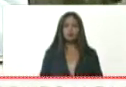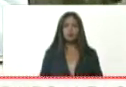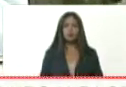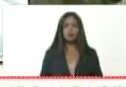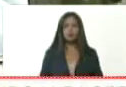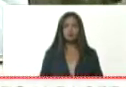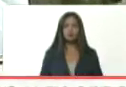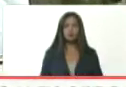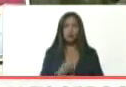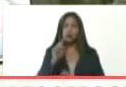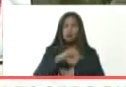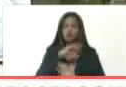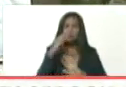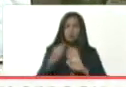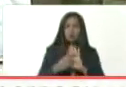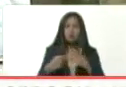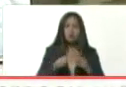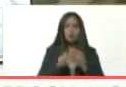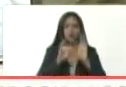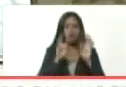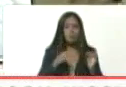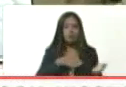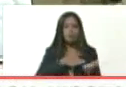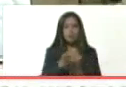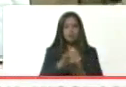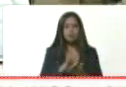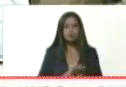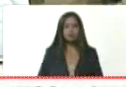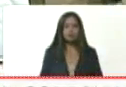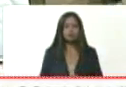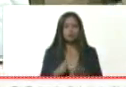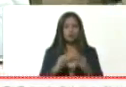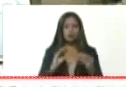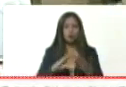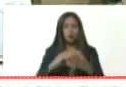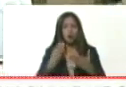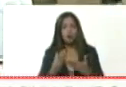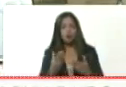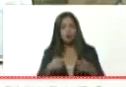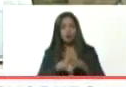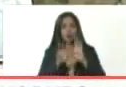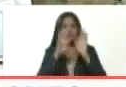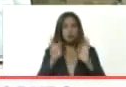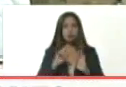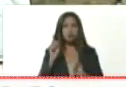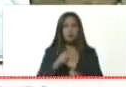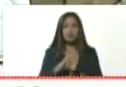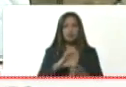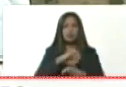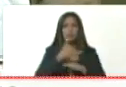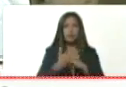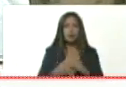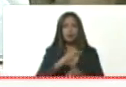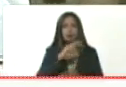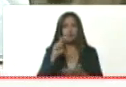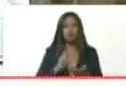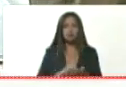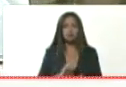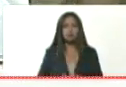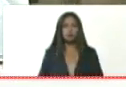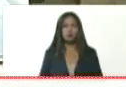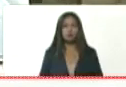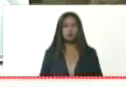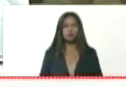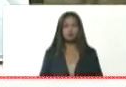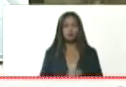para completar la impresión de todos los cuadernos del plan nacional del